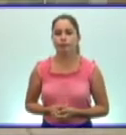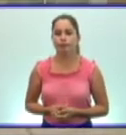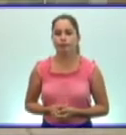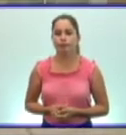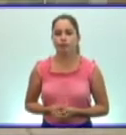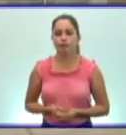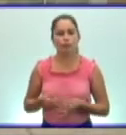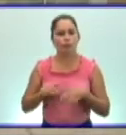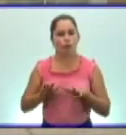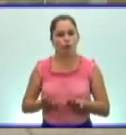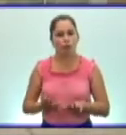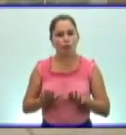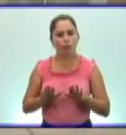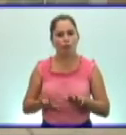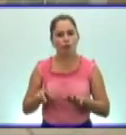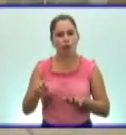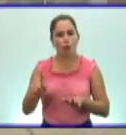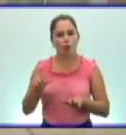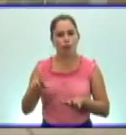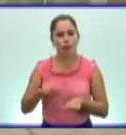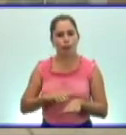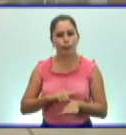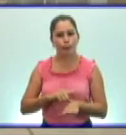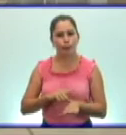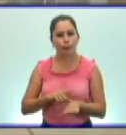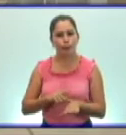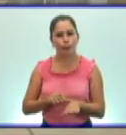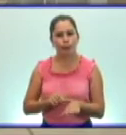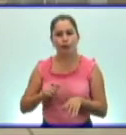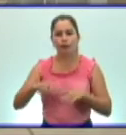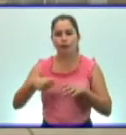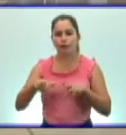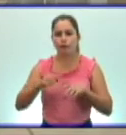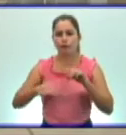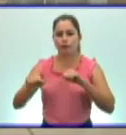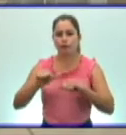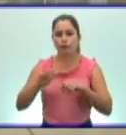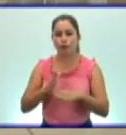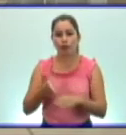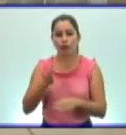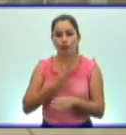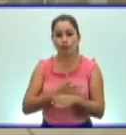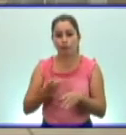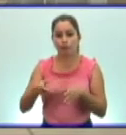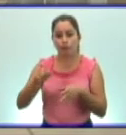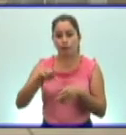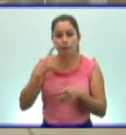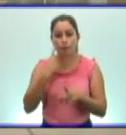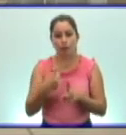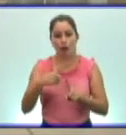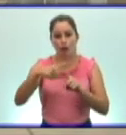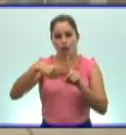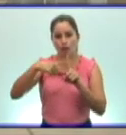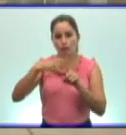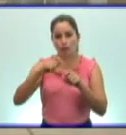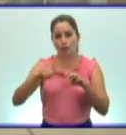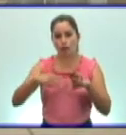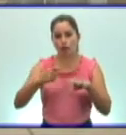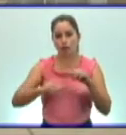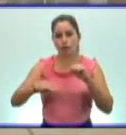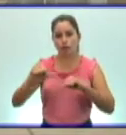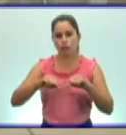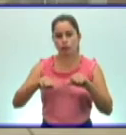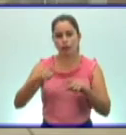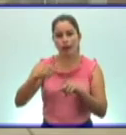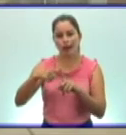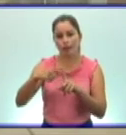Dejamos reposar unos segundos la disolución antes de enrasar para igualar la temperatura de la disolución a la temperatura